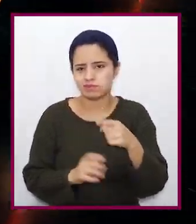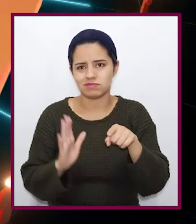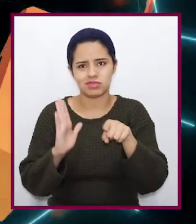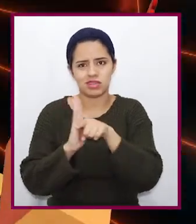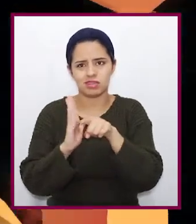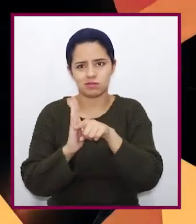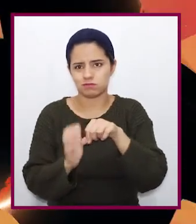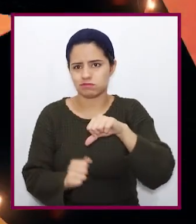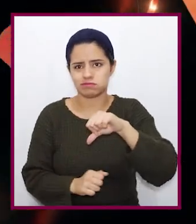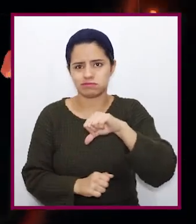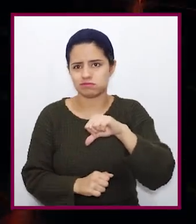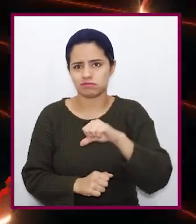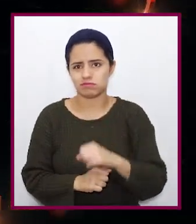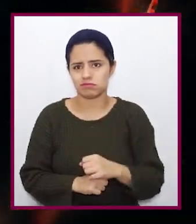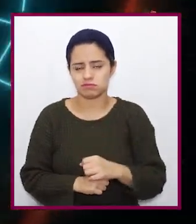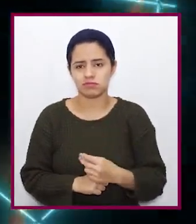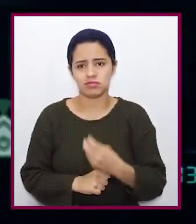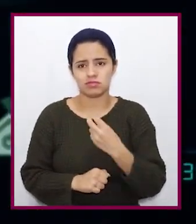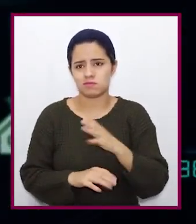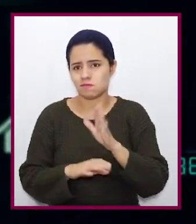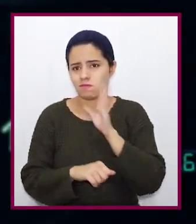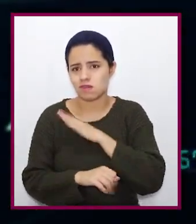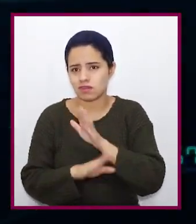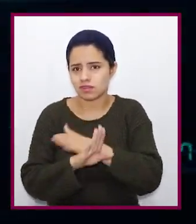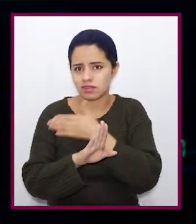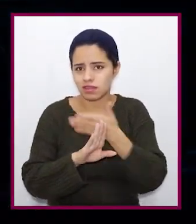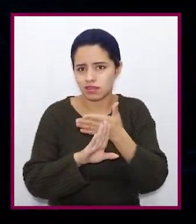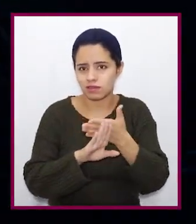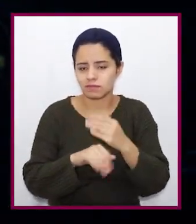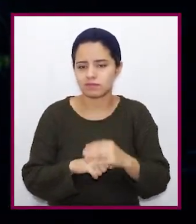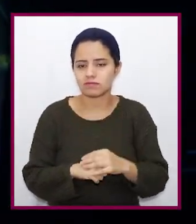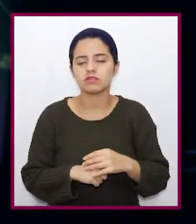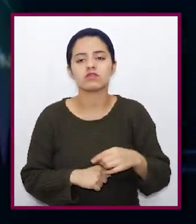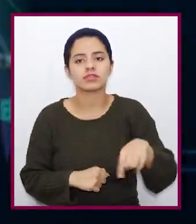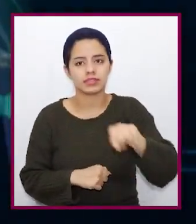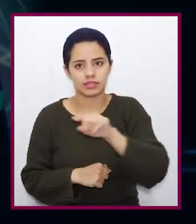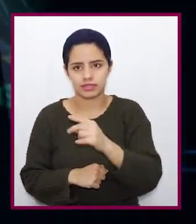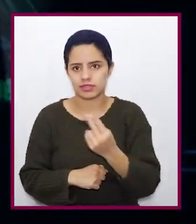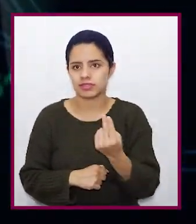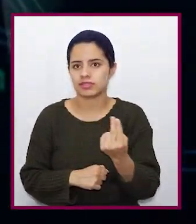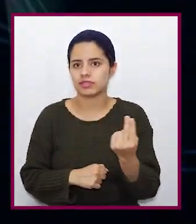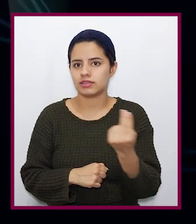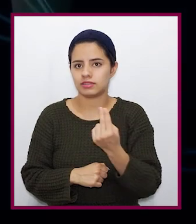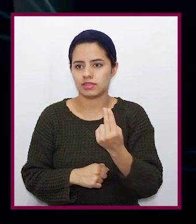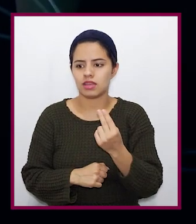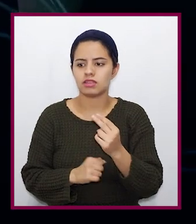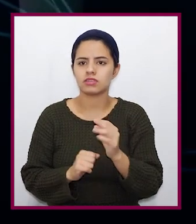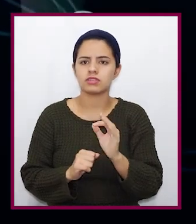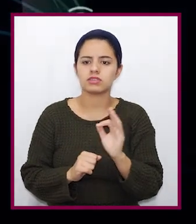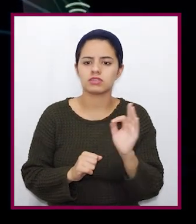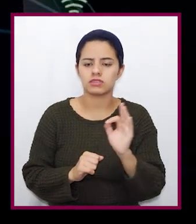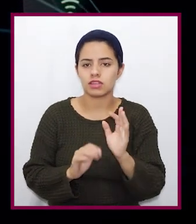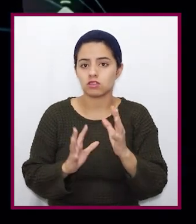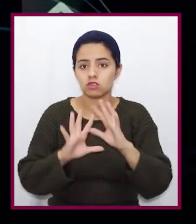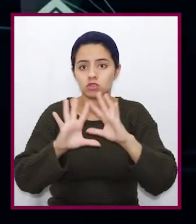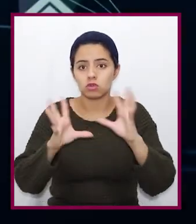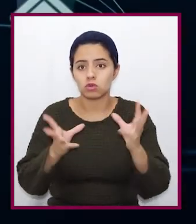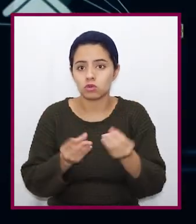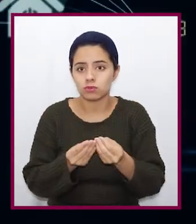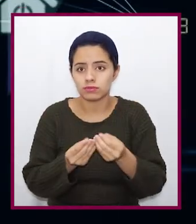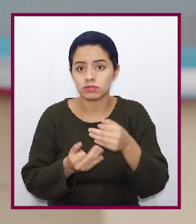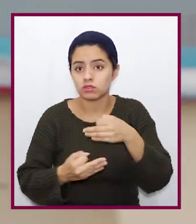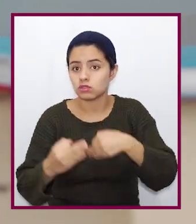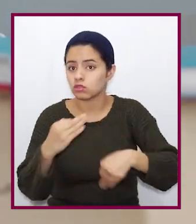y completamente erradicables. Tenemos que asumir de una manera unánime, tenemos que entender que entre todas